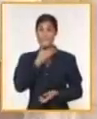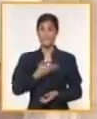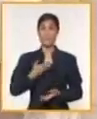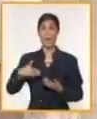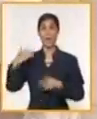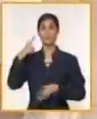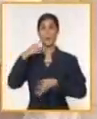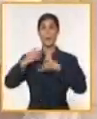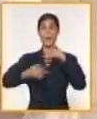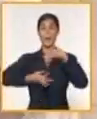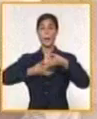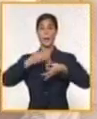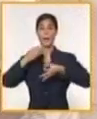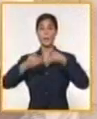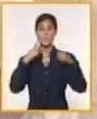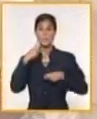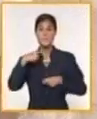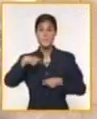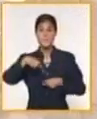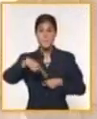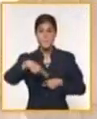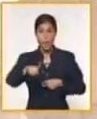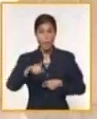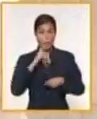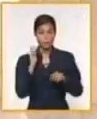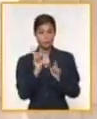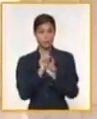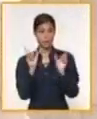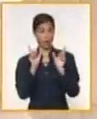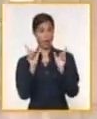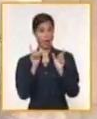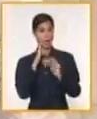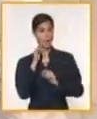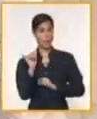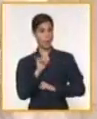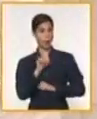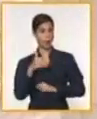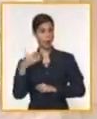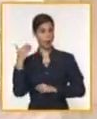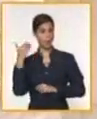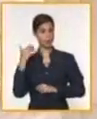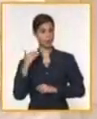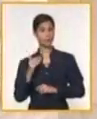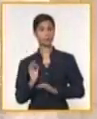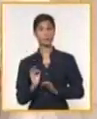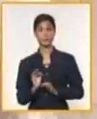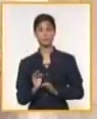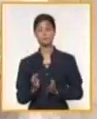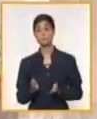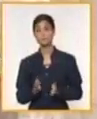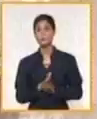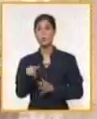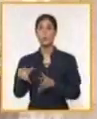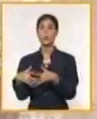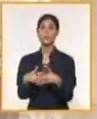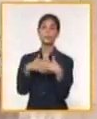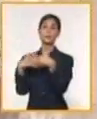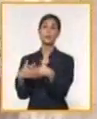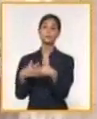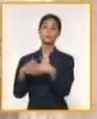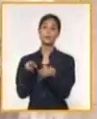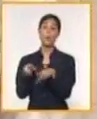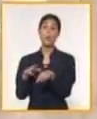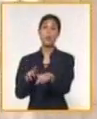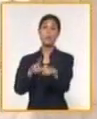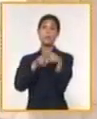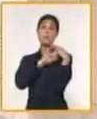lo visualizó y decía que ojalá no suceda. Entonces, indudablemente lo que está pasando hoy, Estados Unidos es el responsable